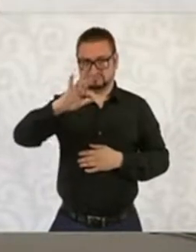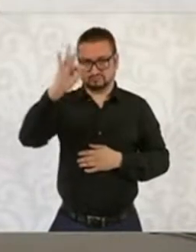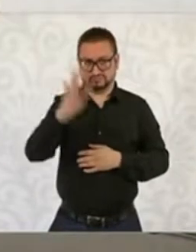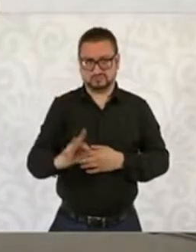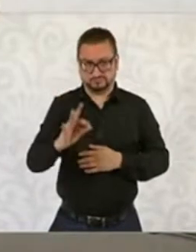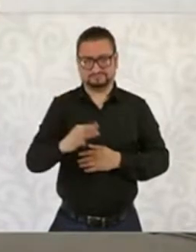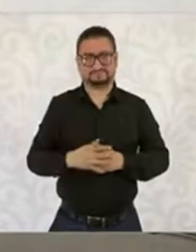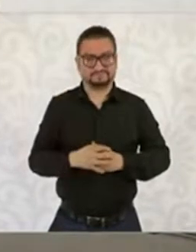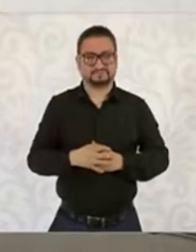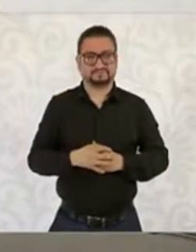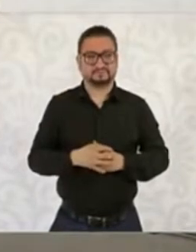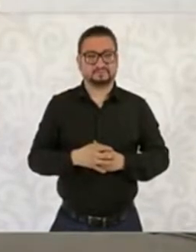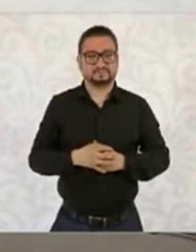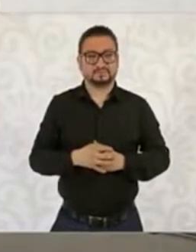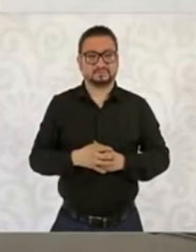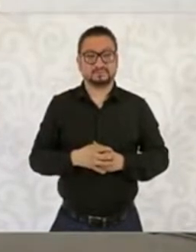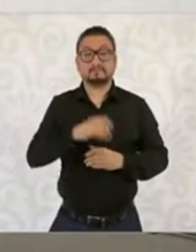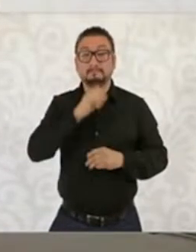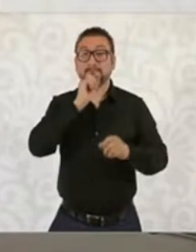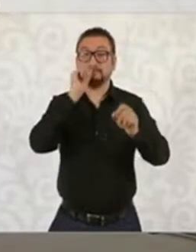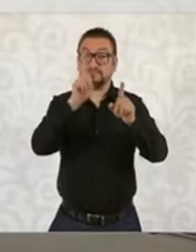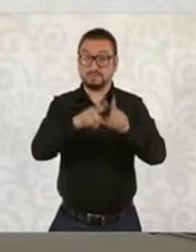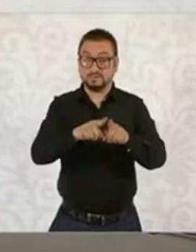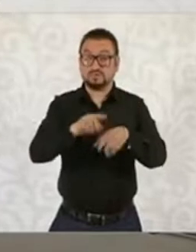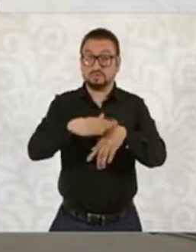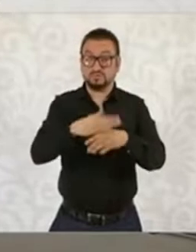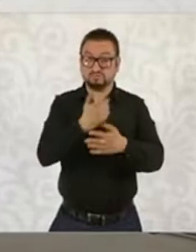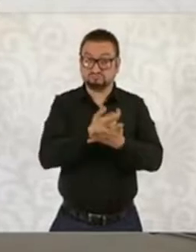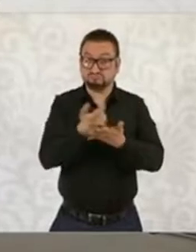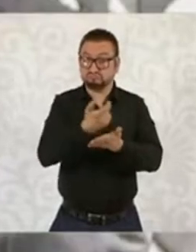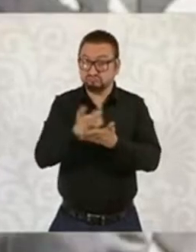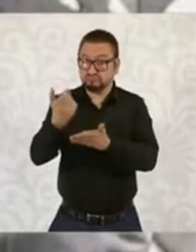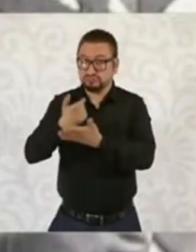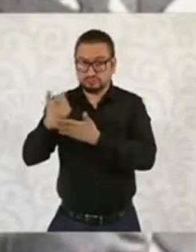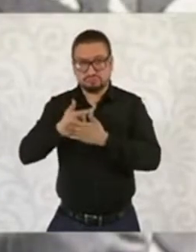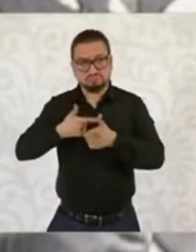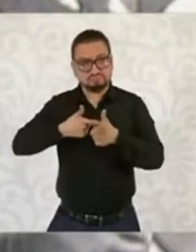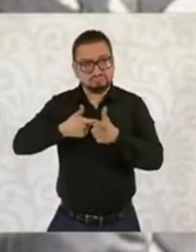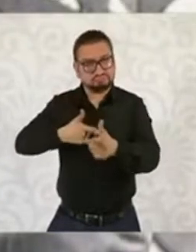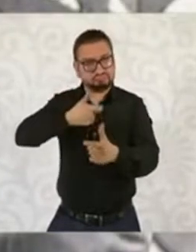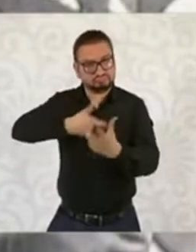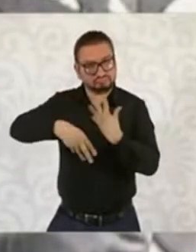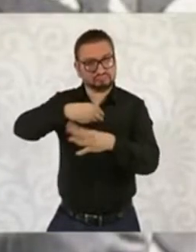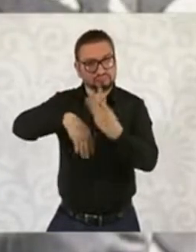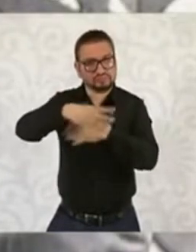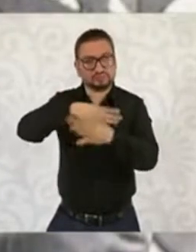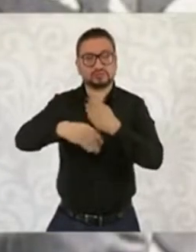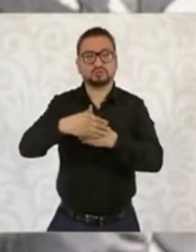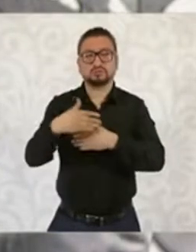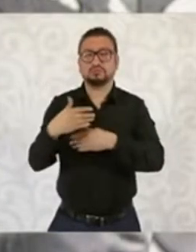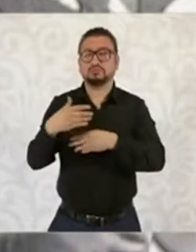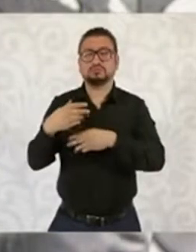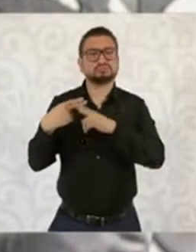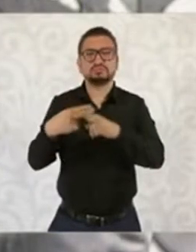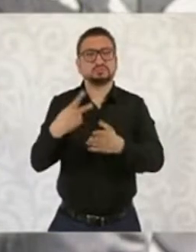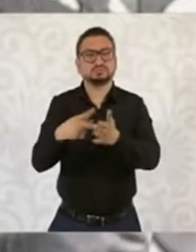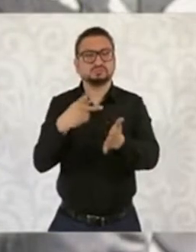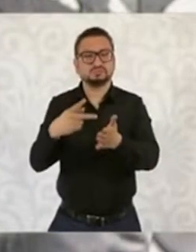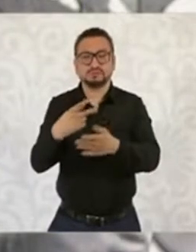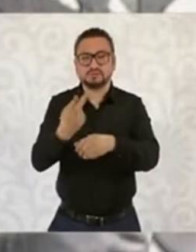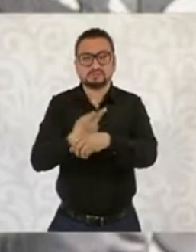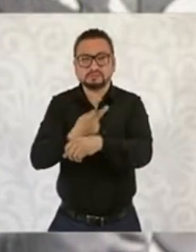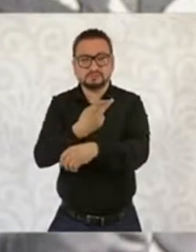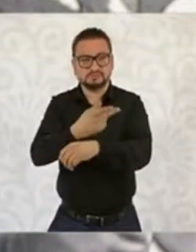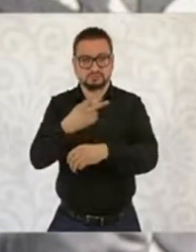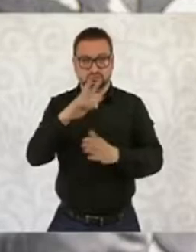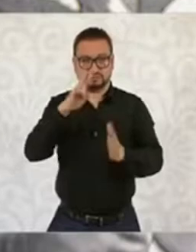134%. También se ha incrementado el salario mínimo de manera sostenida con los siguientes resultados. Mientras que en